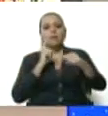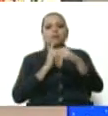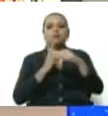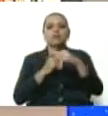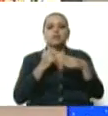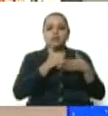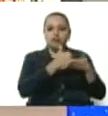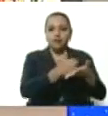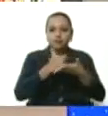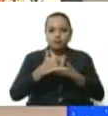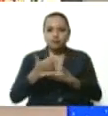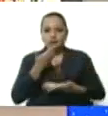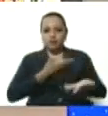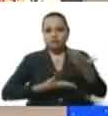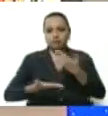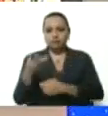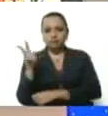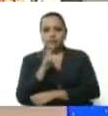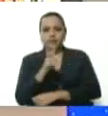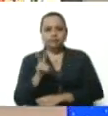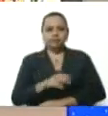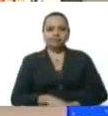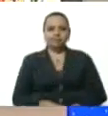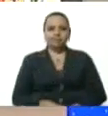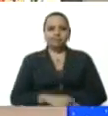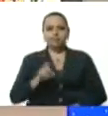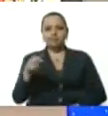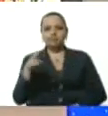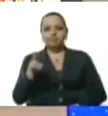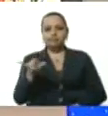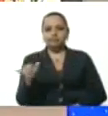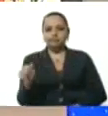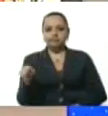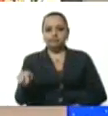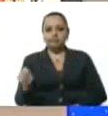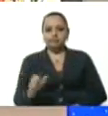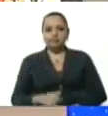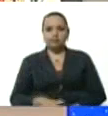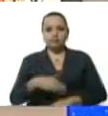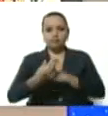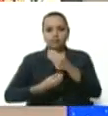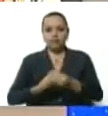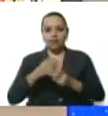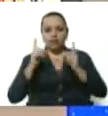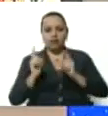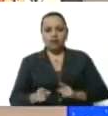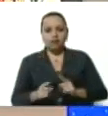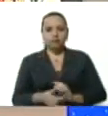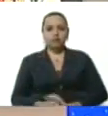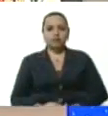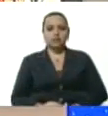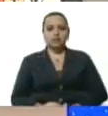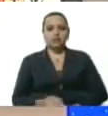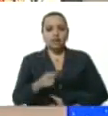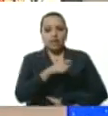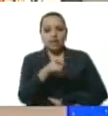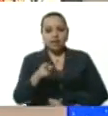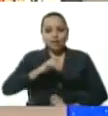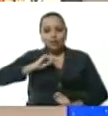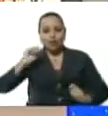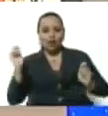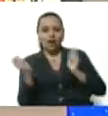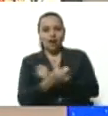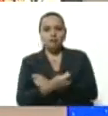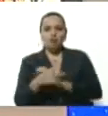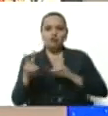positivo de la cooperación de Venezuela con Guyana. Formaba entonces parte este viraje en el